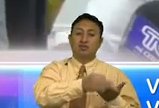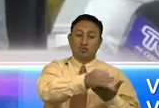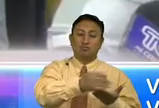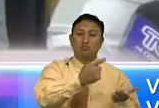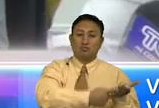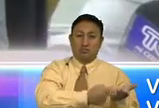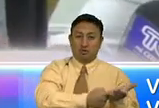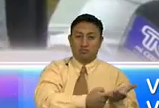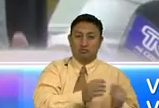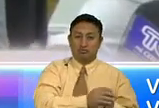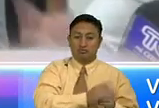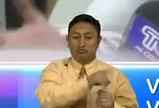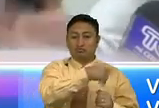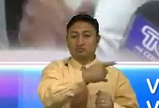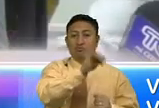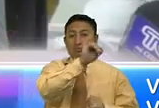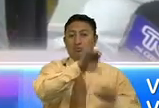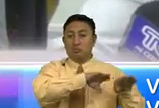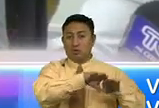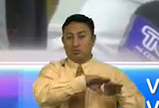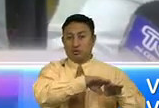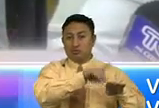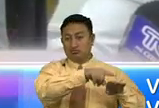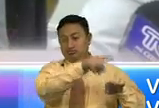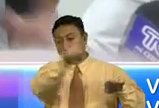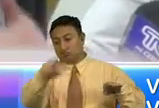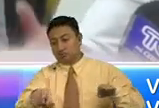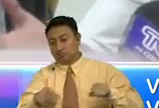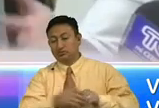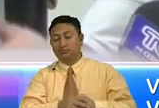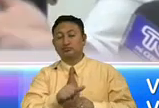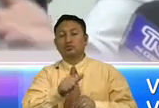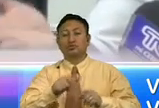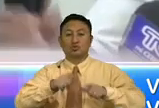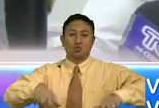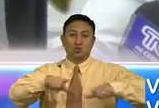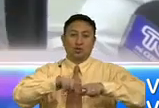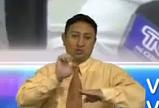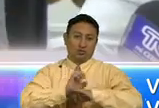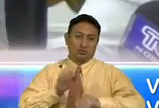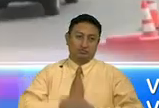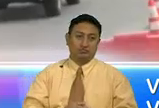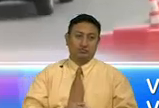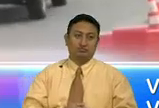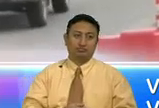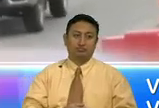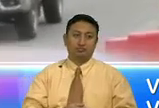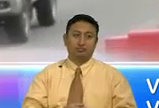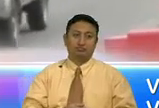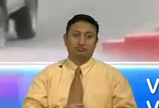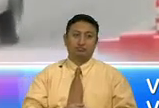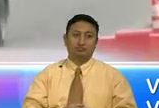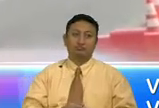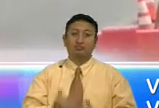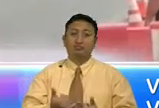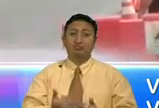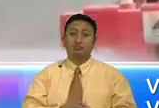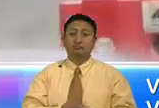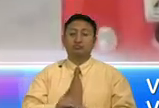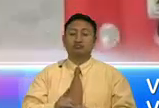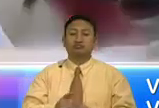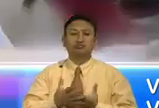pues hacia la provincia de Imbabura y de ahí al resto del país, si es que esa es la necesidad. Además de analizarse estas posibles